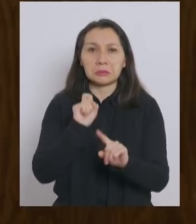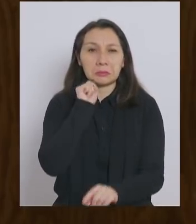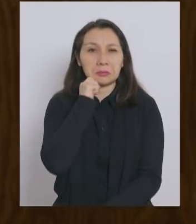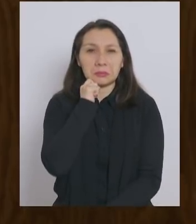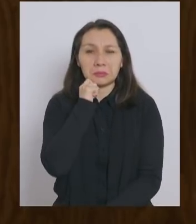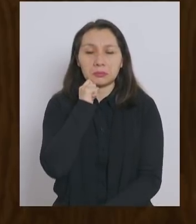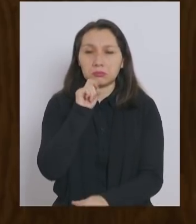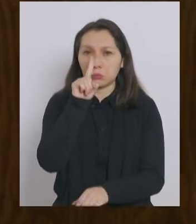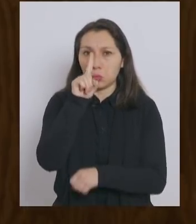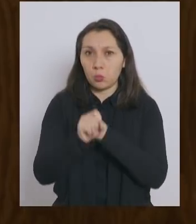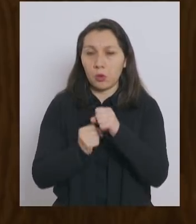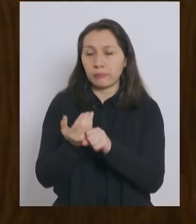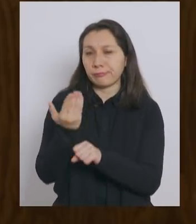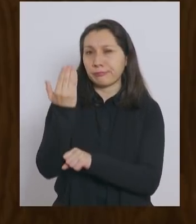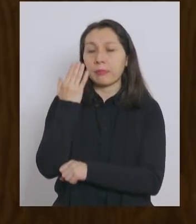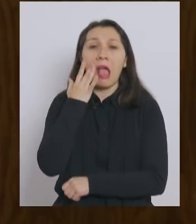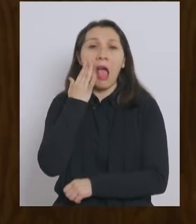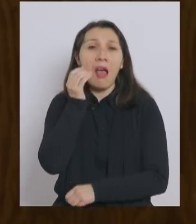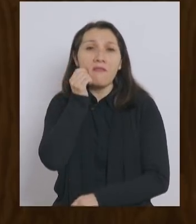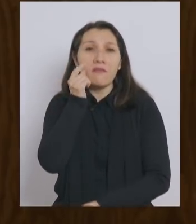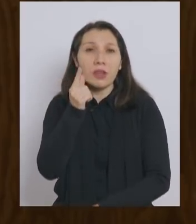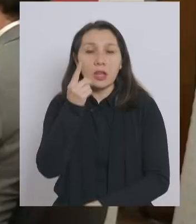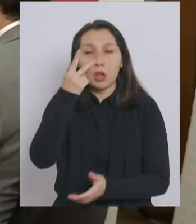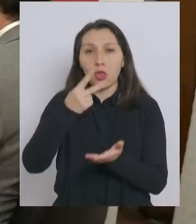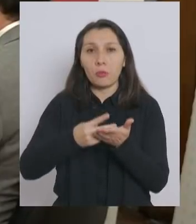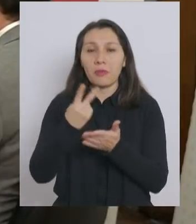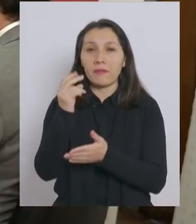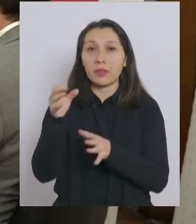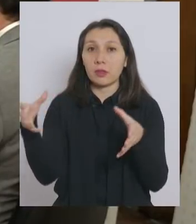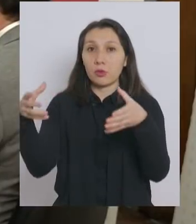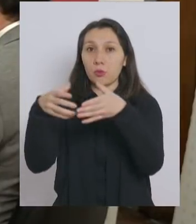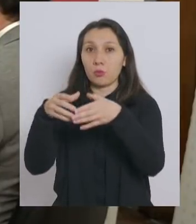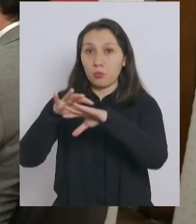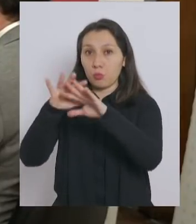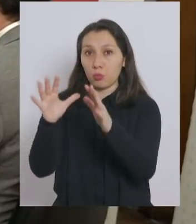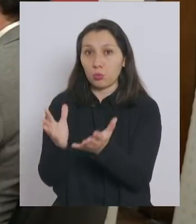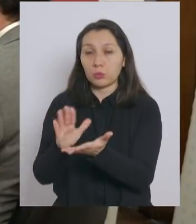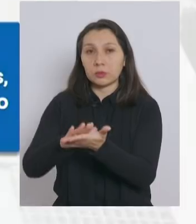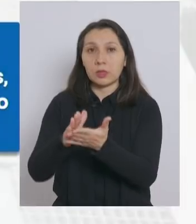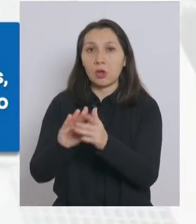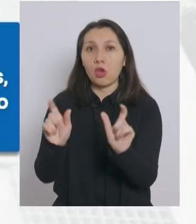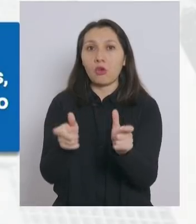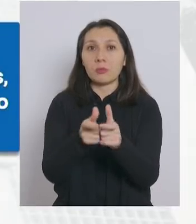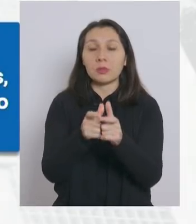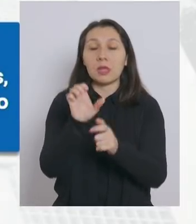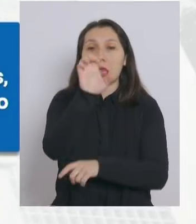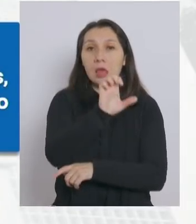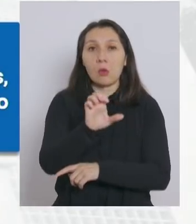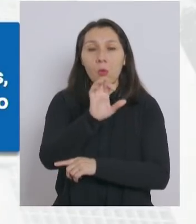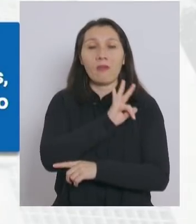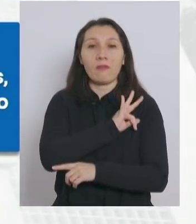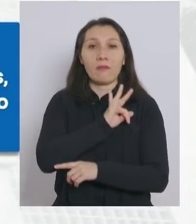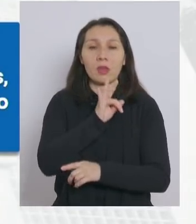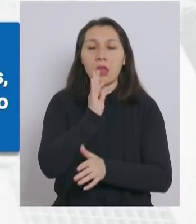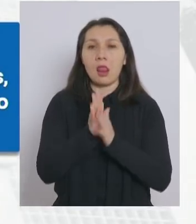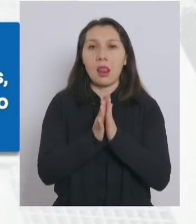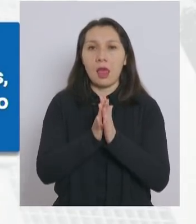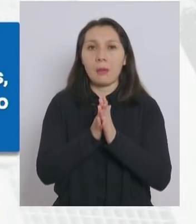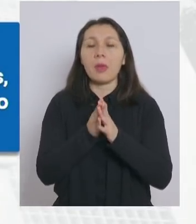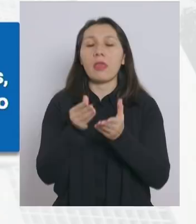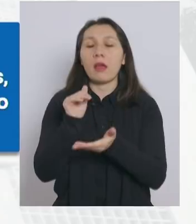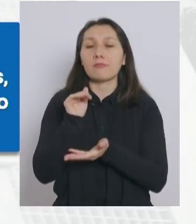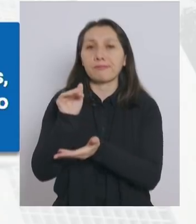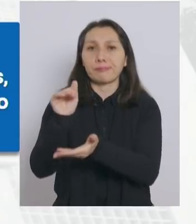Hace ya más de un año, en abril del 2020, la Organización Mundial de la Salud, la Comisión Europea y Francia lanzaron el acelerador de